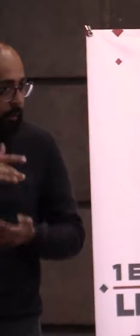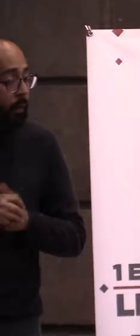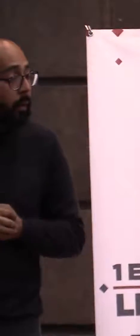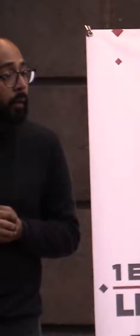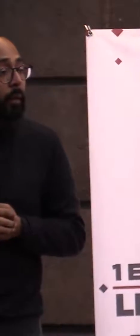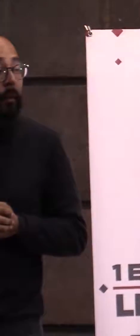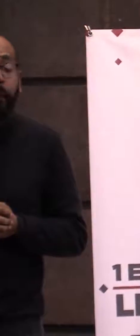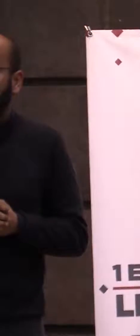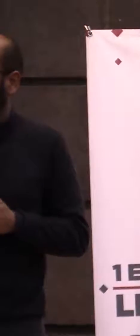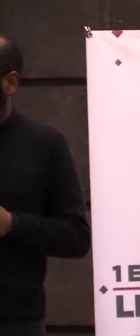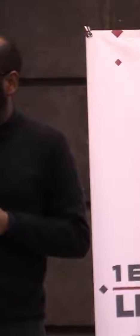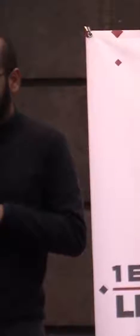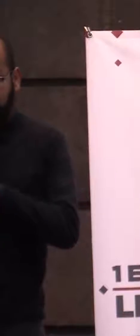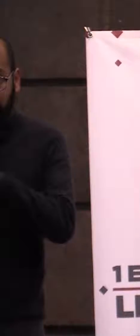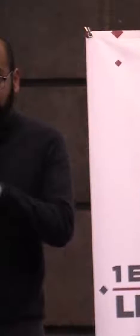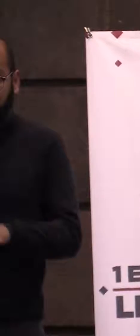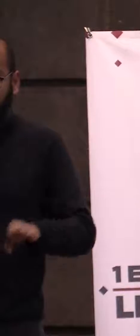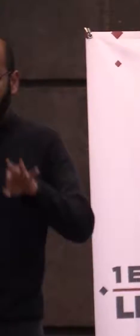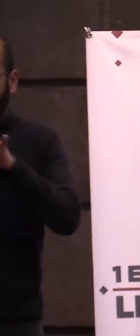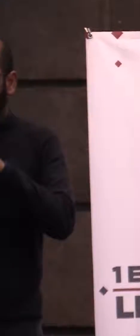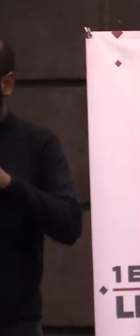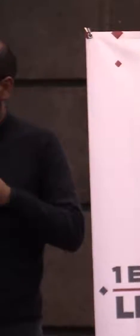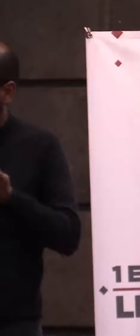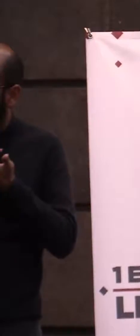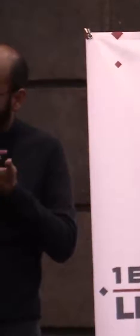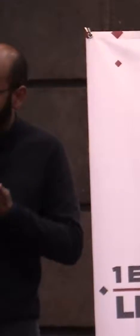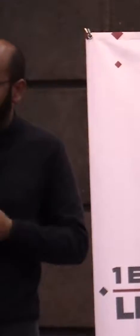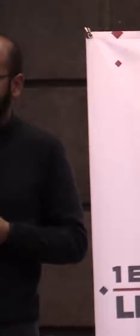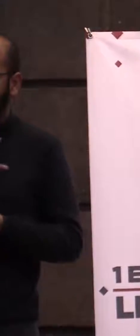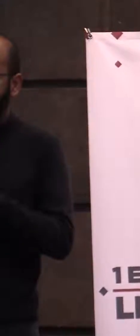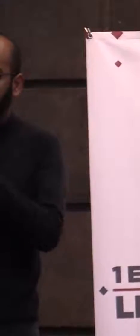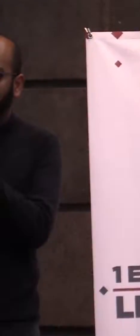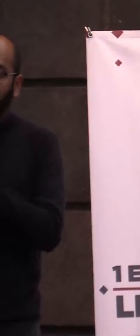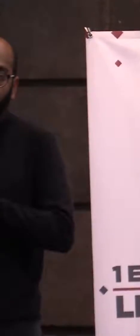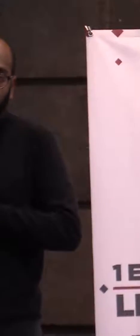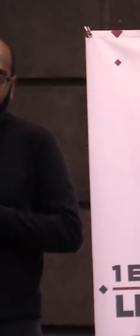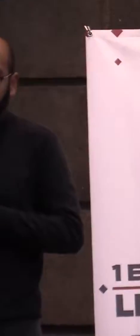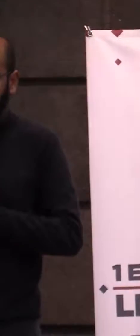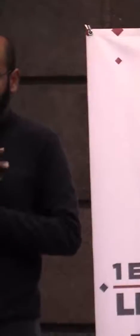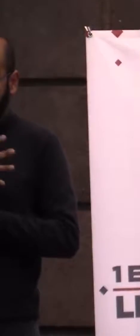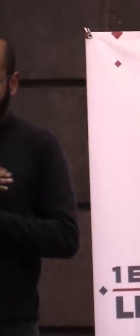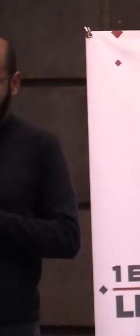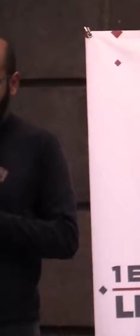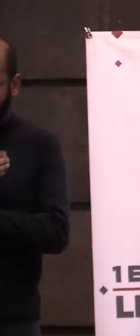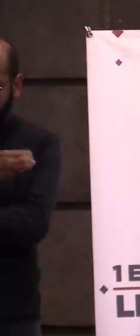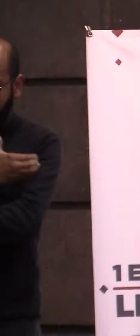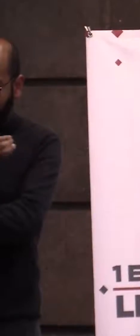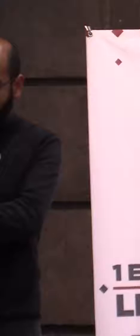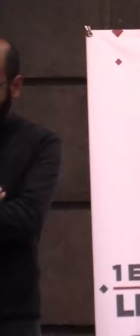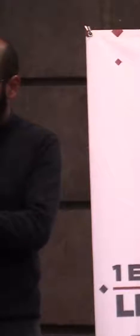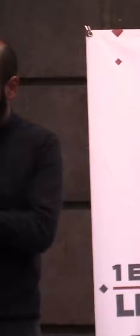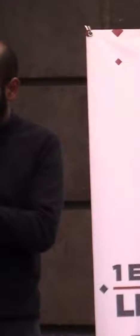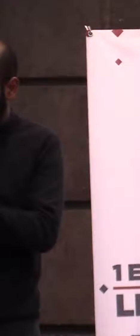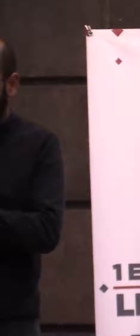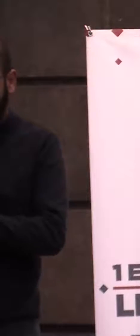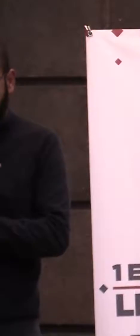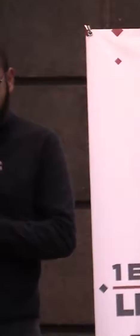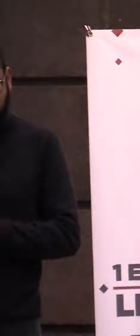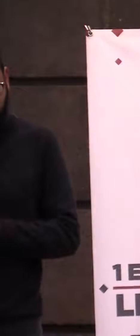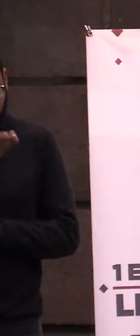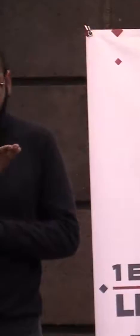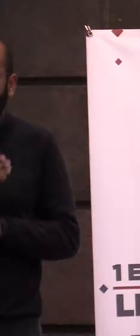Pero sobre todo, a mi señora esposa y a mi hija mayor, que tienen el gusto de acompañarme el día de hoy. Y a